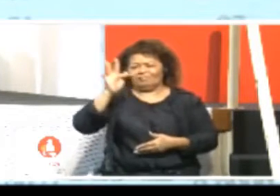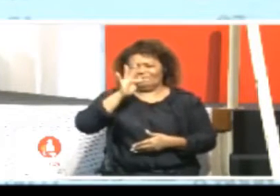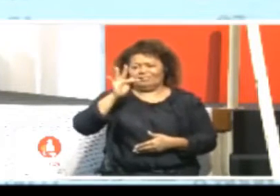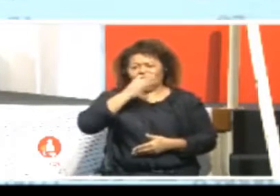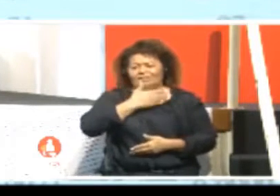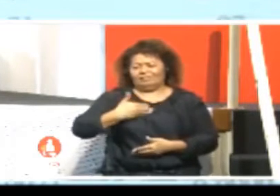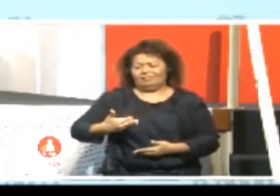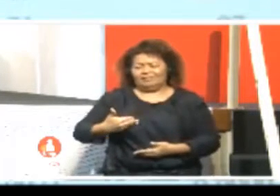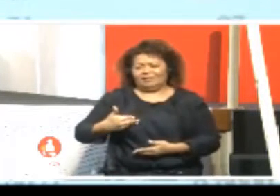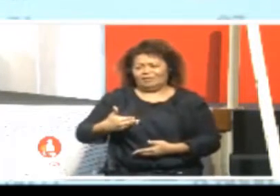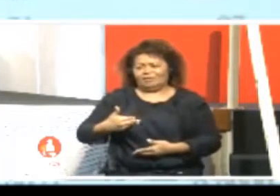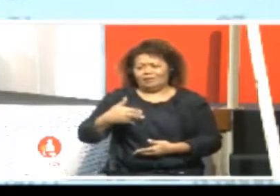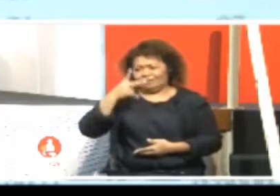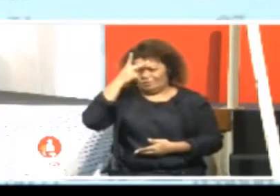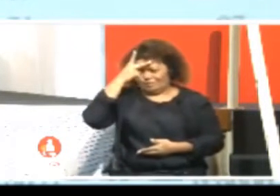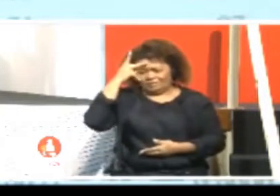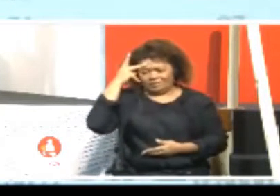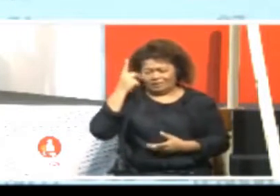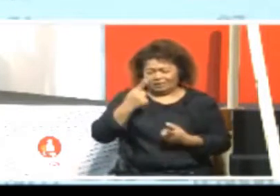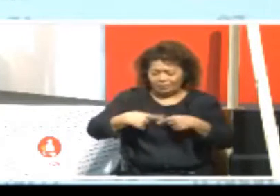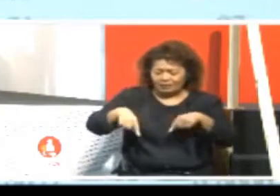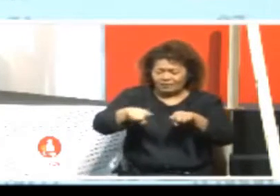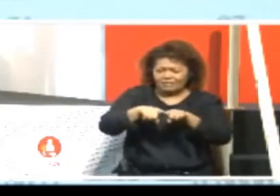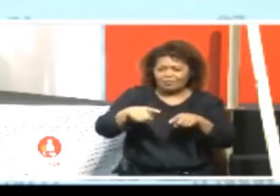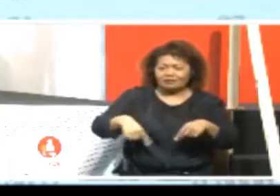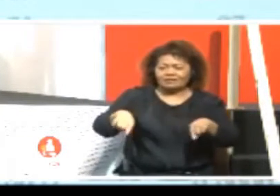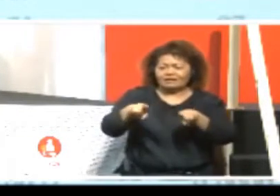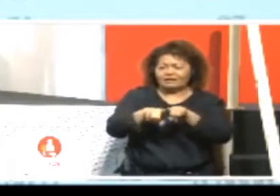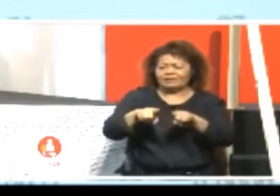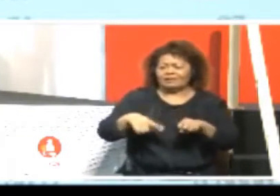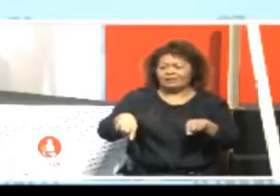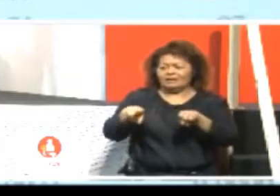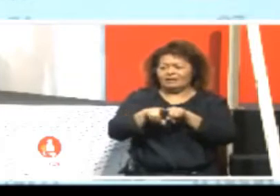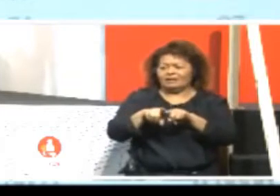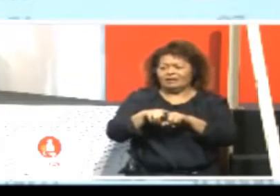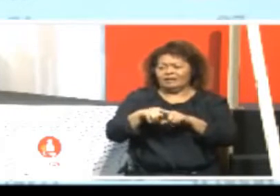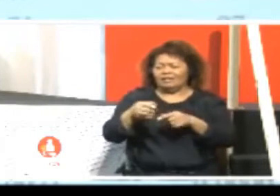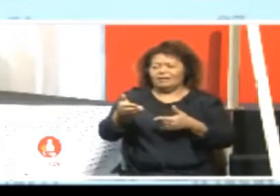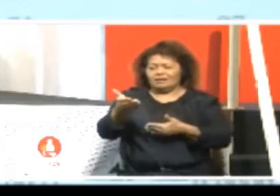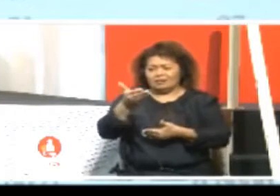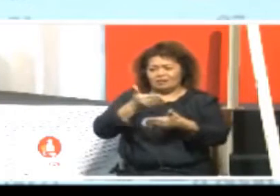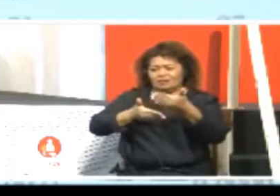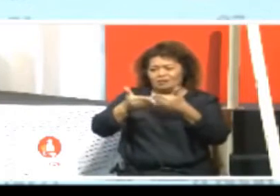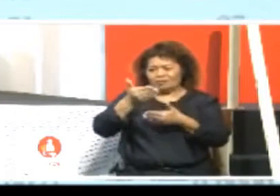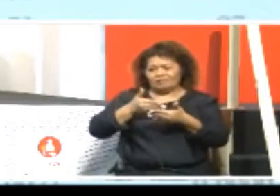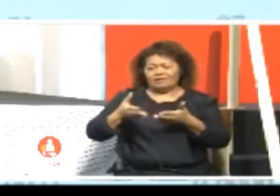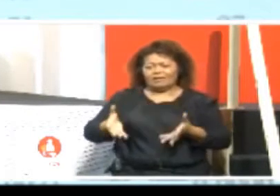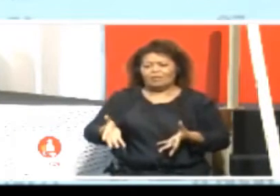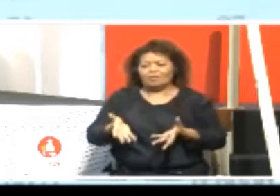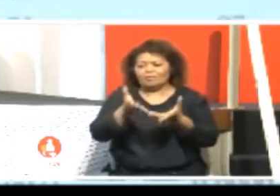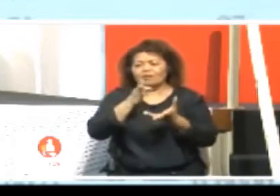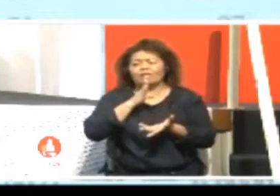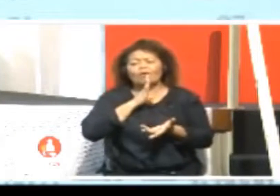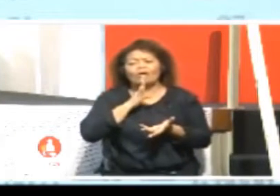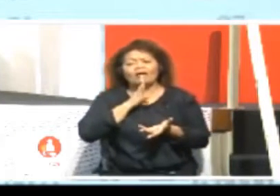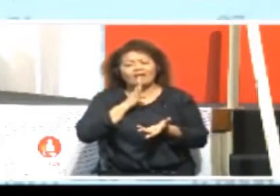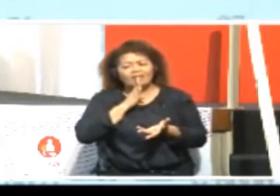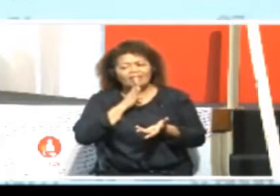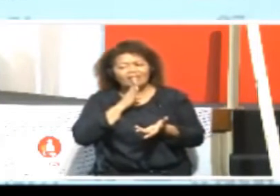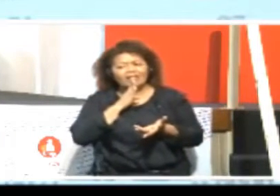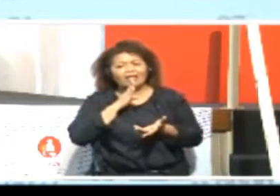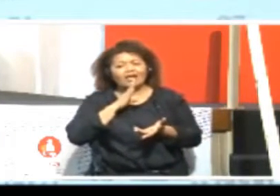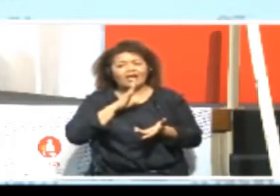quiere decir? Networking influye mucho, conocer quién a quién, para que le den extra fondos para esos